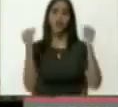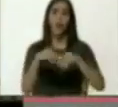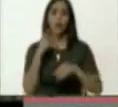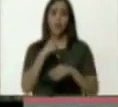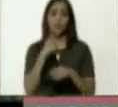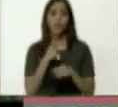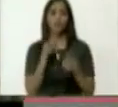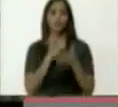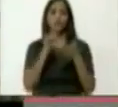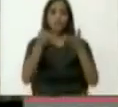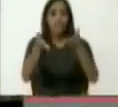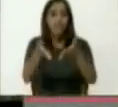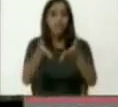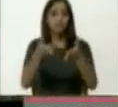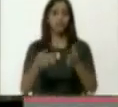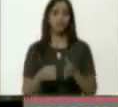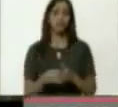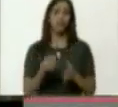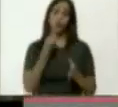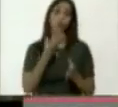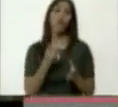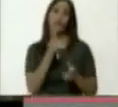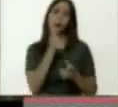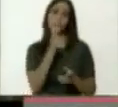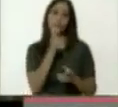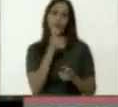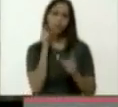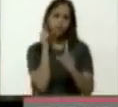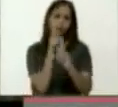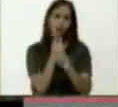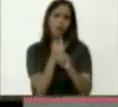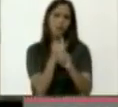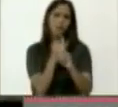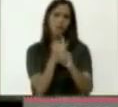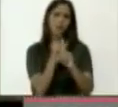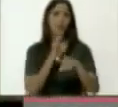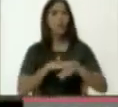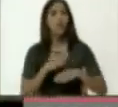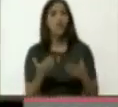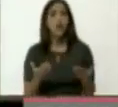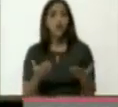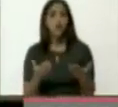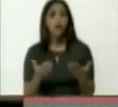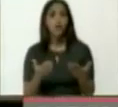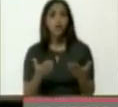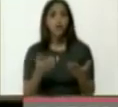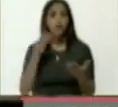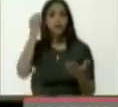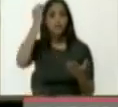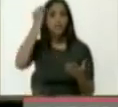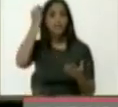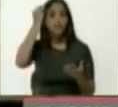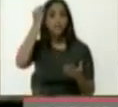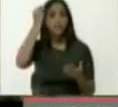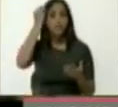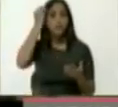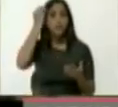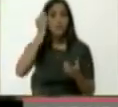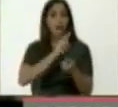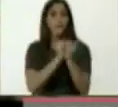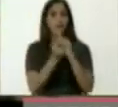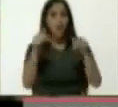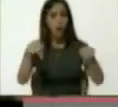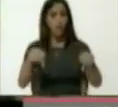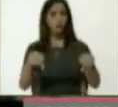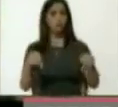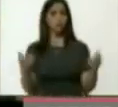función de eso. Bueno, la pregunta concreta es, ¿por qué se les ocurrió cambiarla ahora?